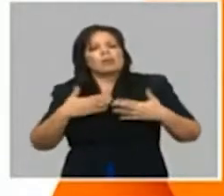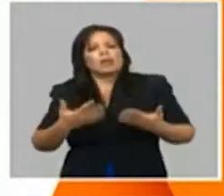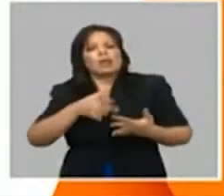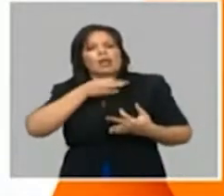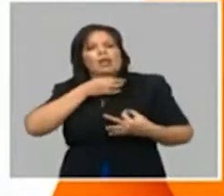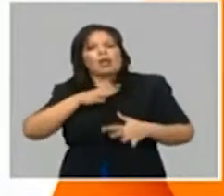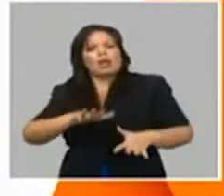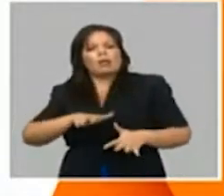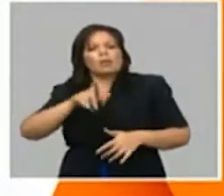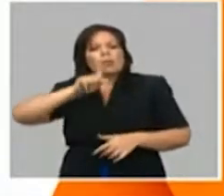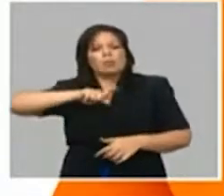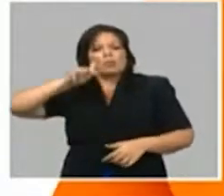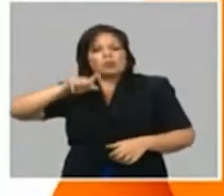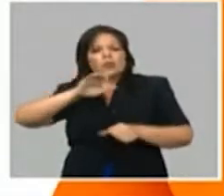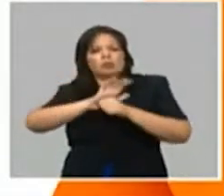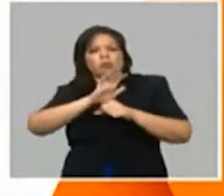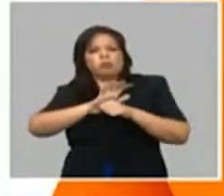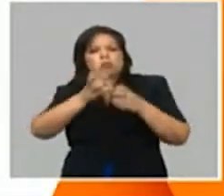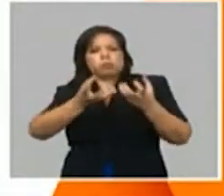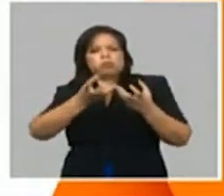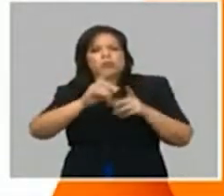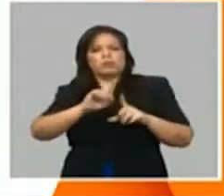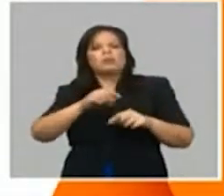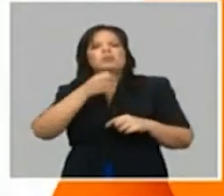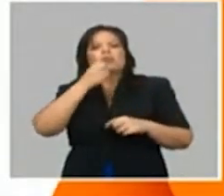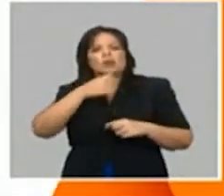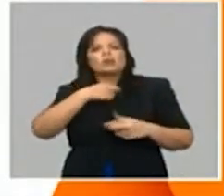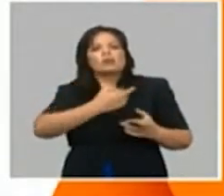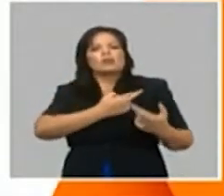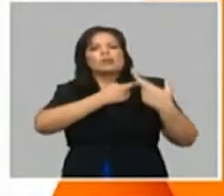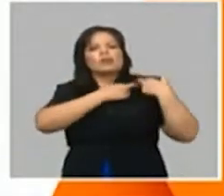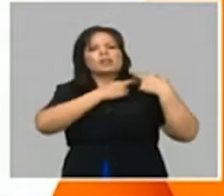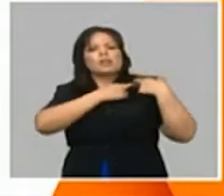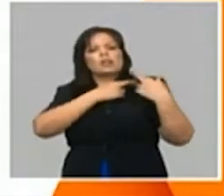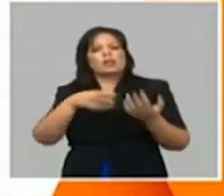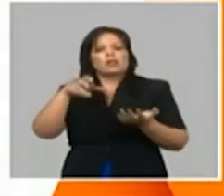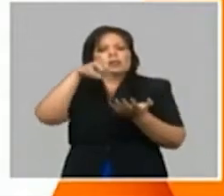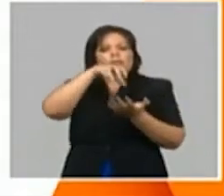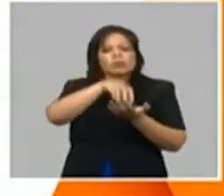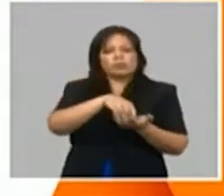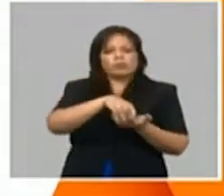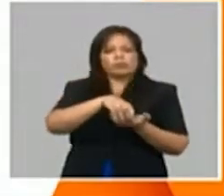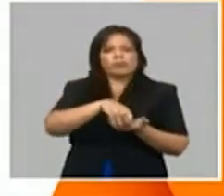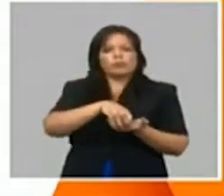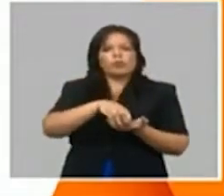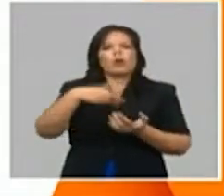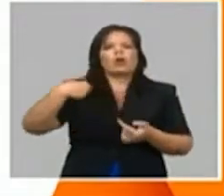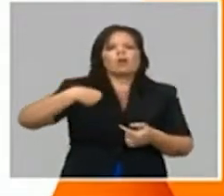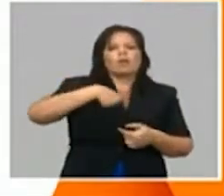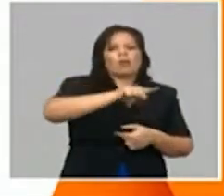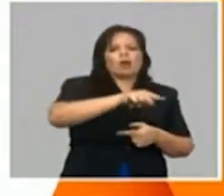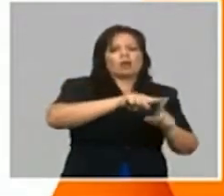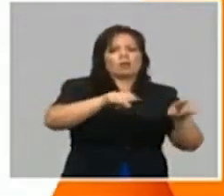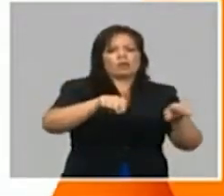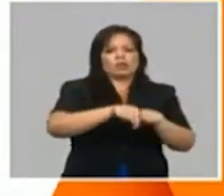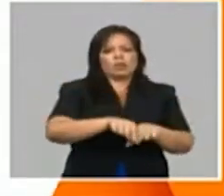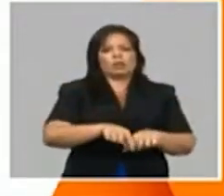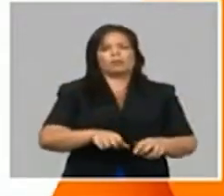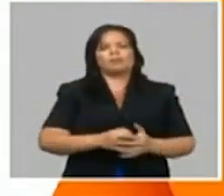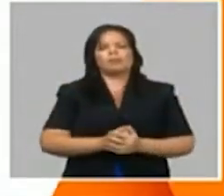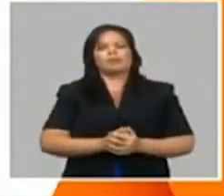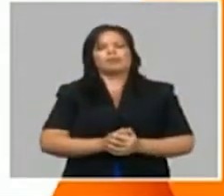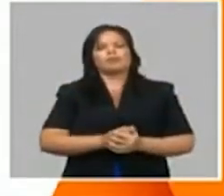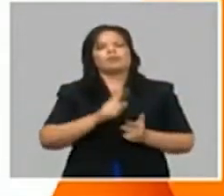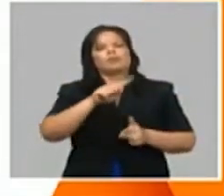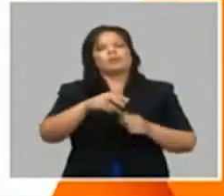naturales y los representantes de las entidades jurídicas importadoras y exportadoras a nuestras oficinas, potenciando